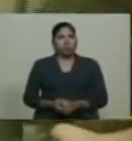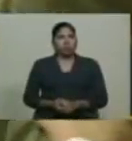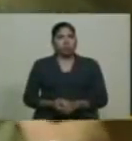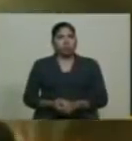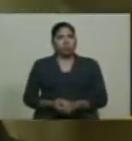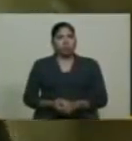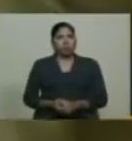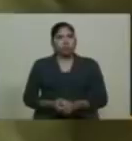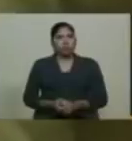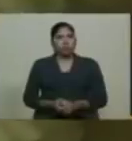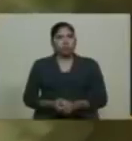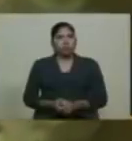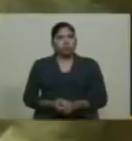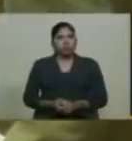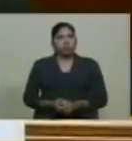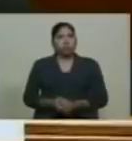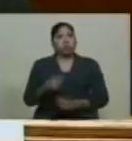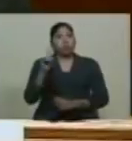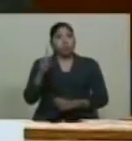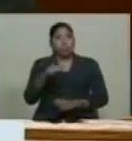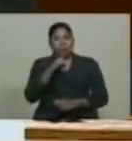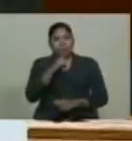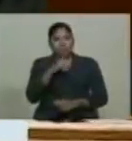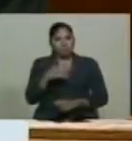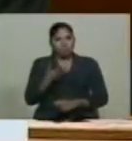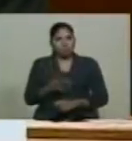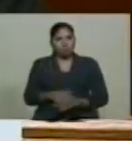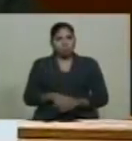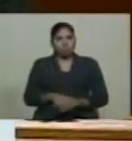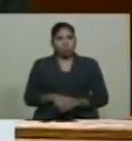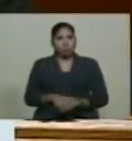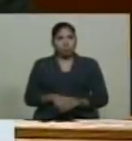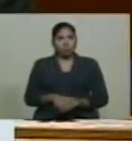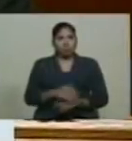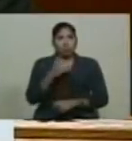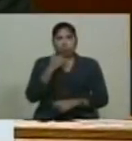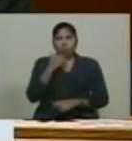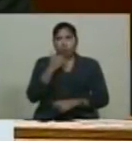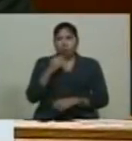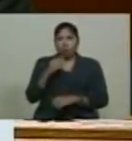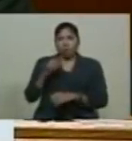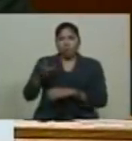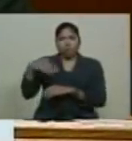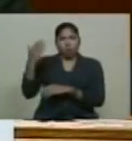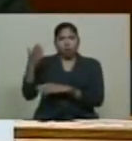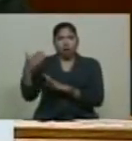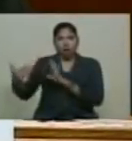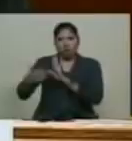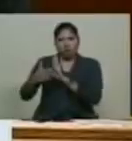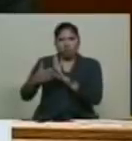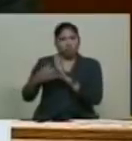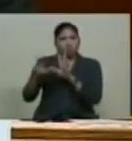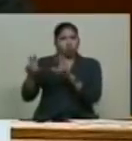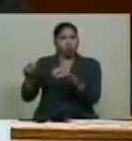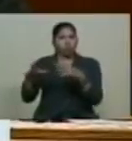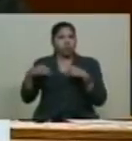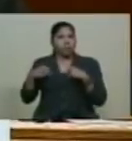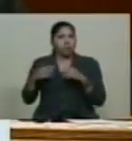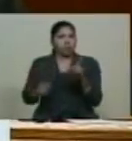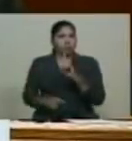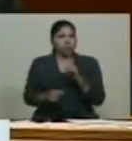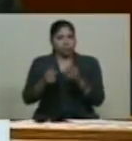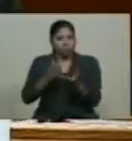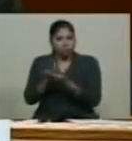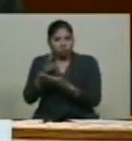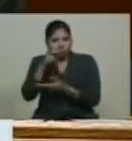También hizo mención que se condena toda injerencia extranjera desde Venezuela. Seguimos